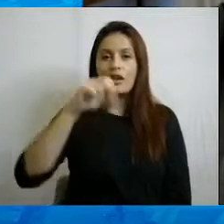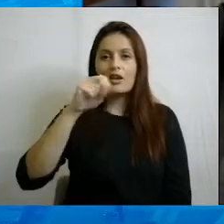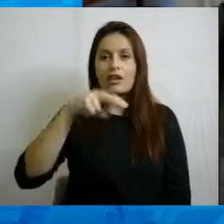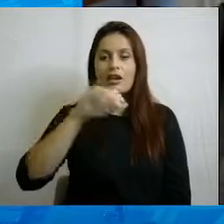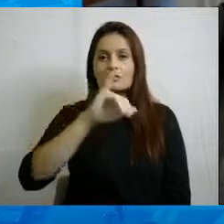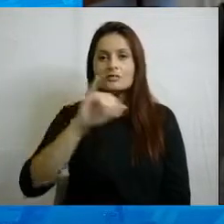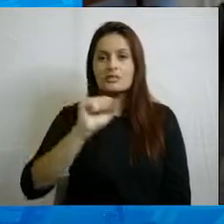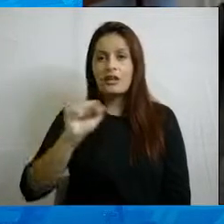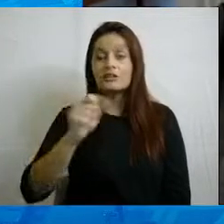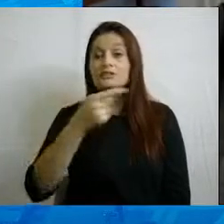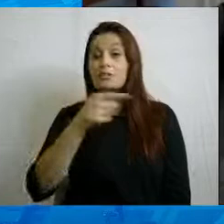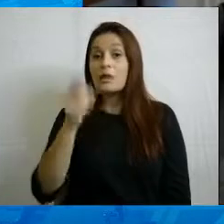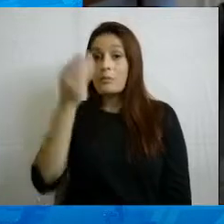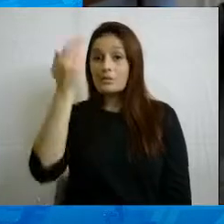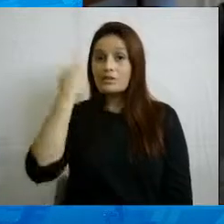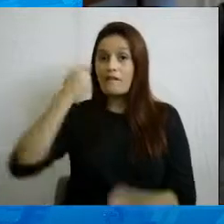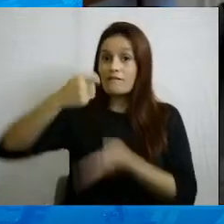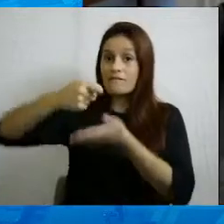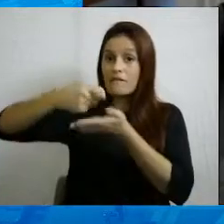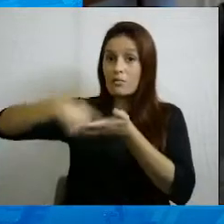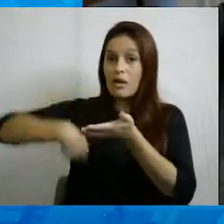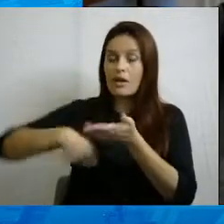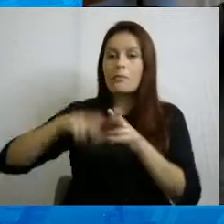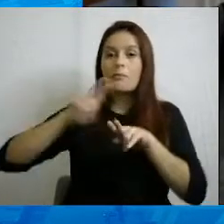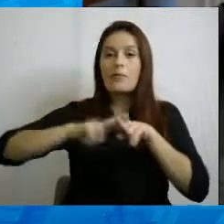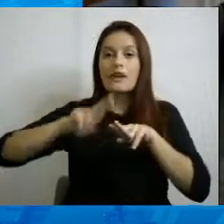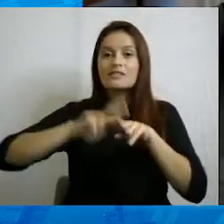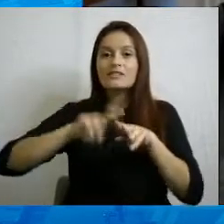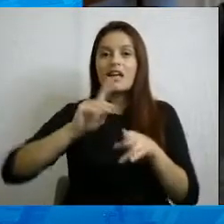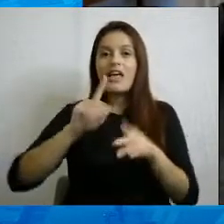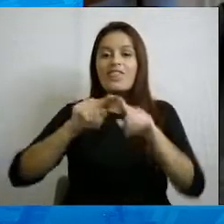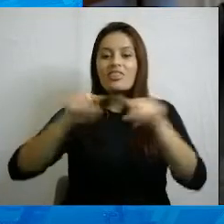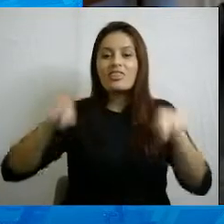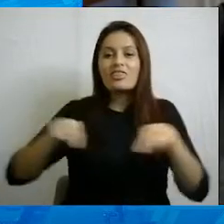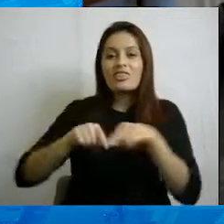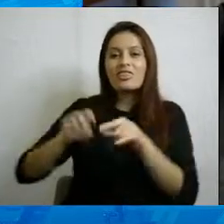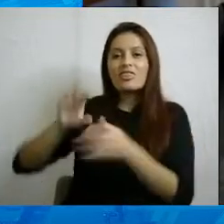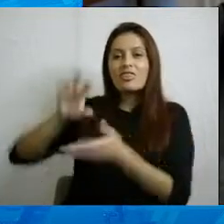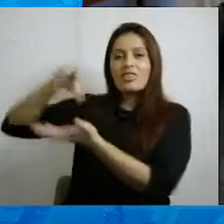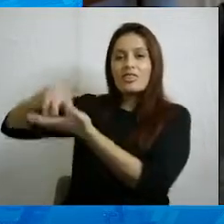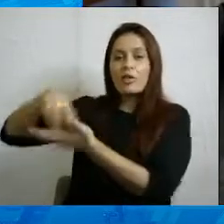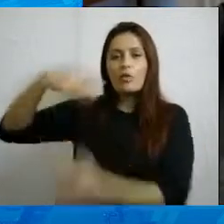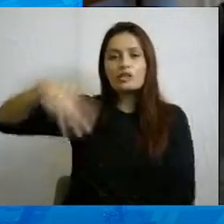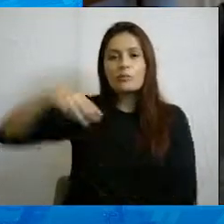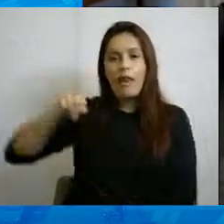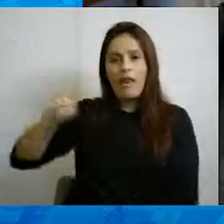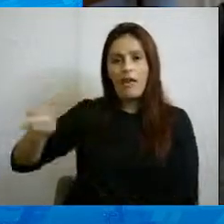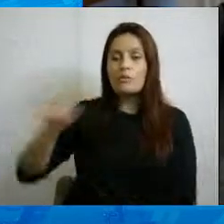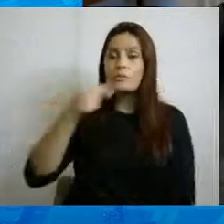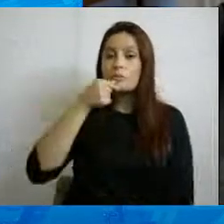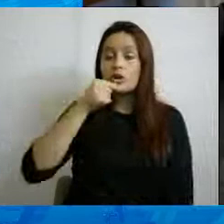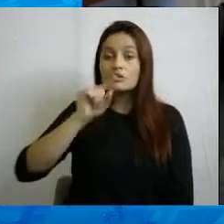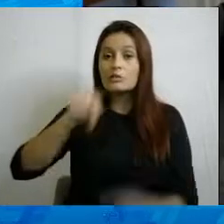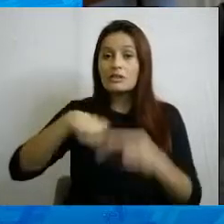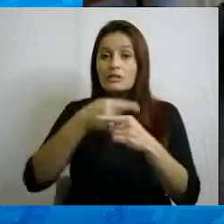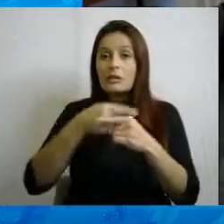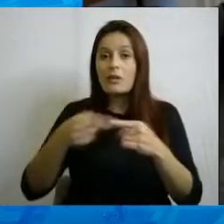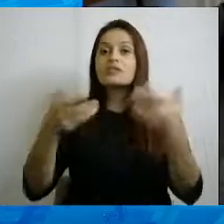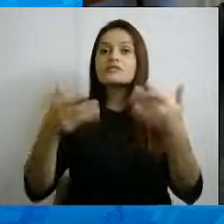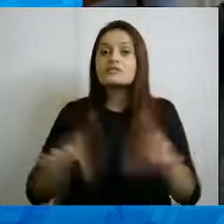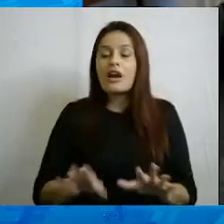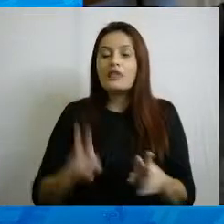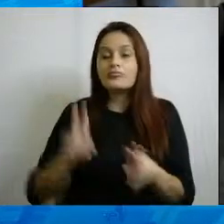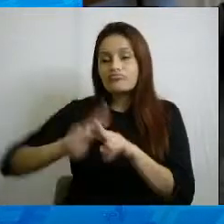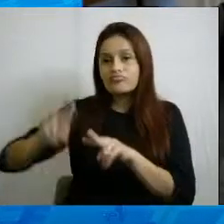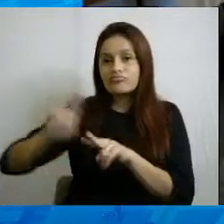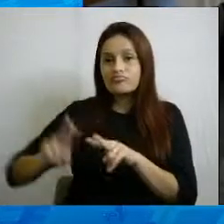contrato también con ustedes para hacer la delegación municipal en Pomaire y que debiera las próximas semanas estar ya funcionando,